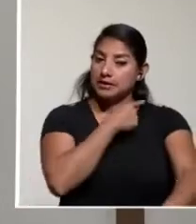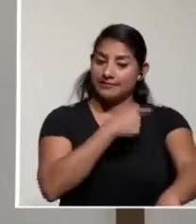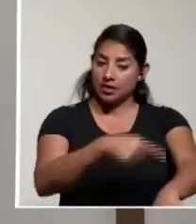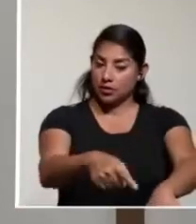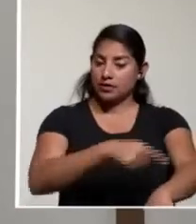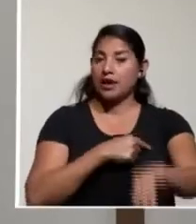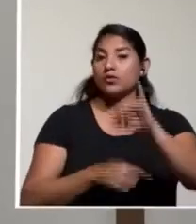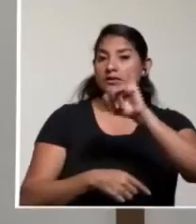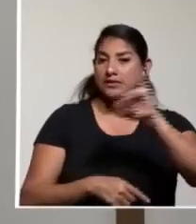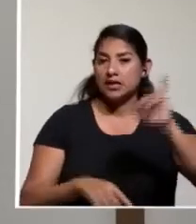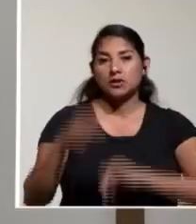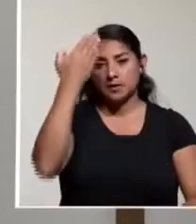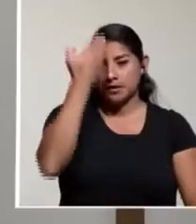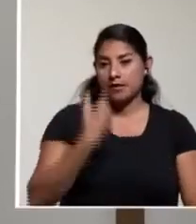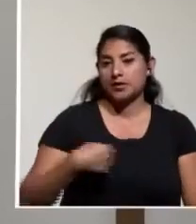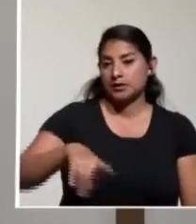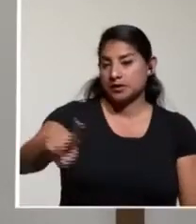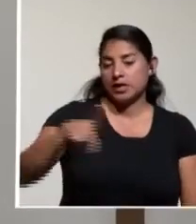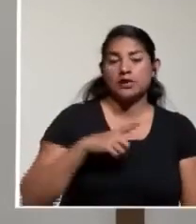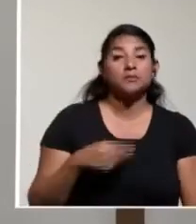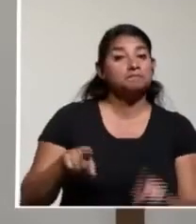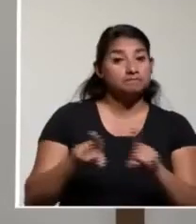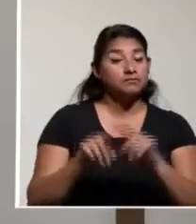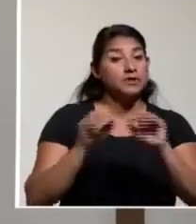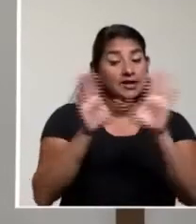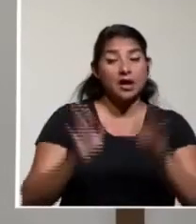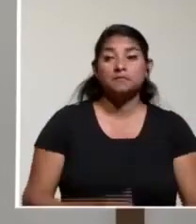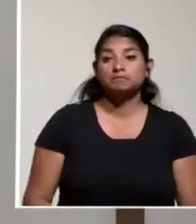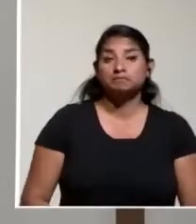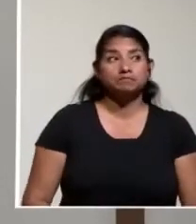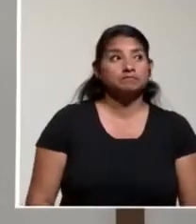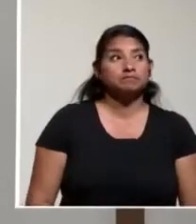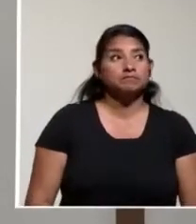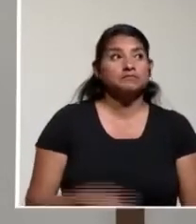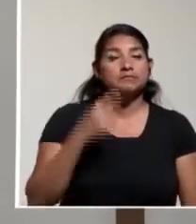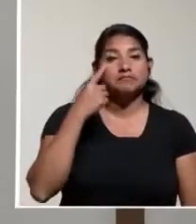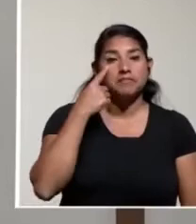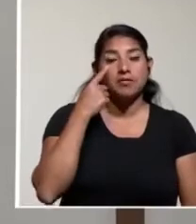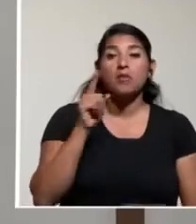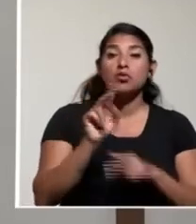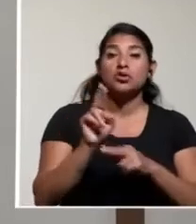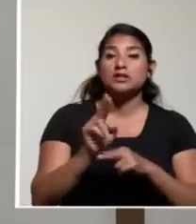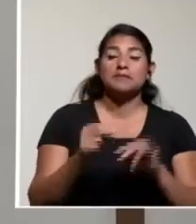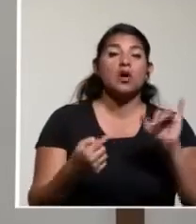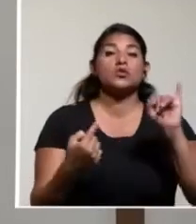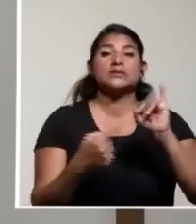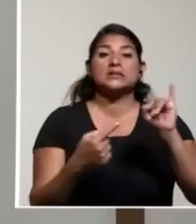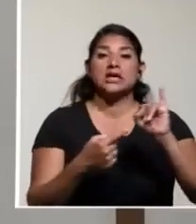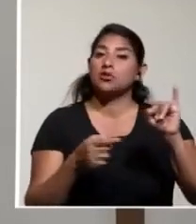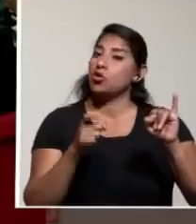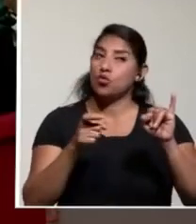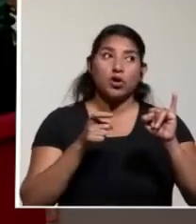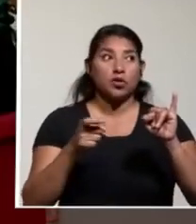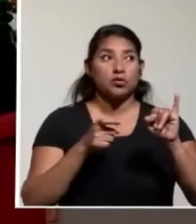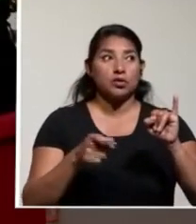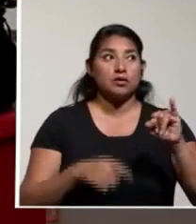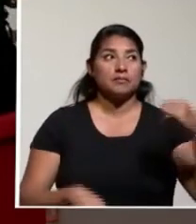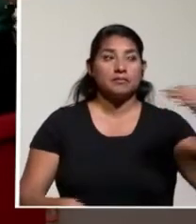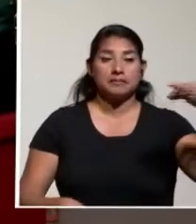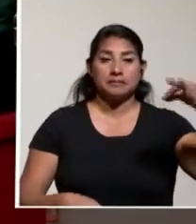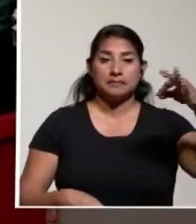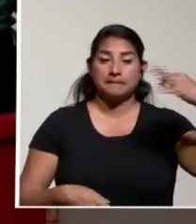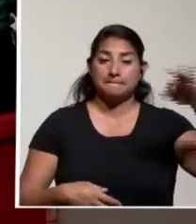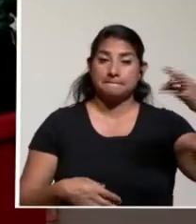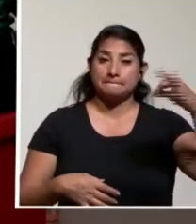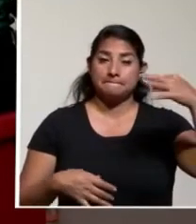extremidad inferior, ¿verdad? Por supuesto. Sí, niña Carla, bien, hagamos un trato. Voy a usar mi lado no dominante. Uh-huh. Muy bien. Sonando